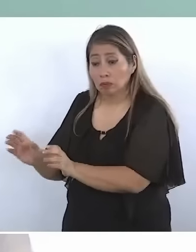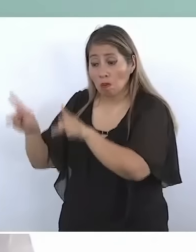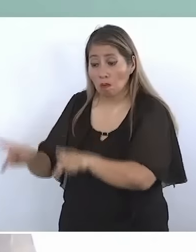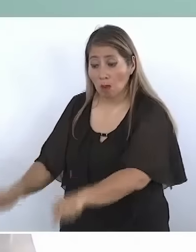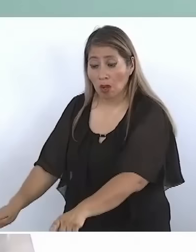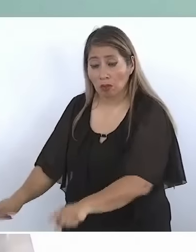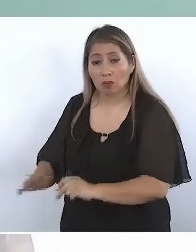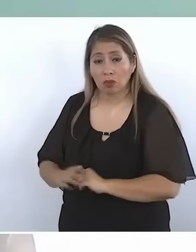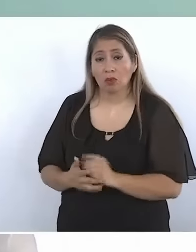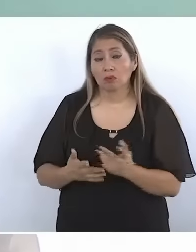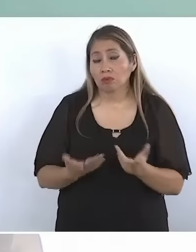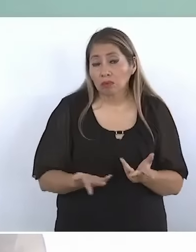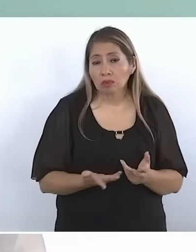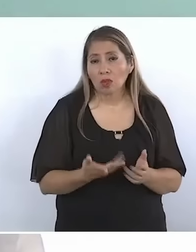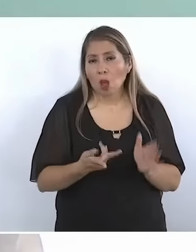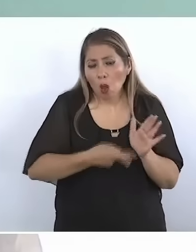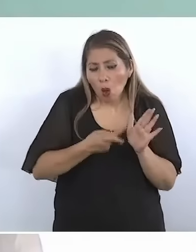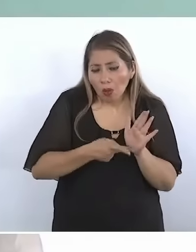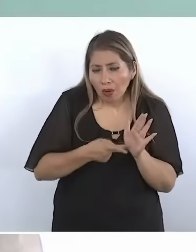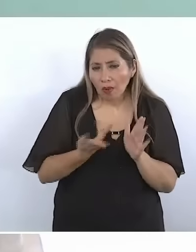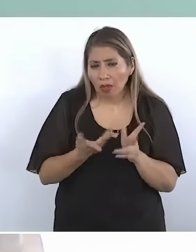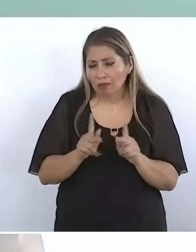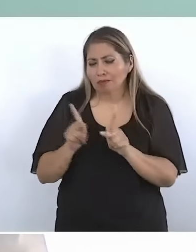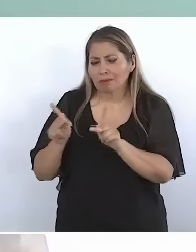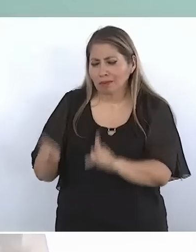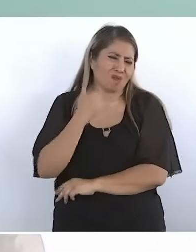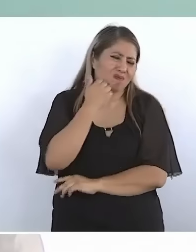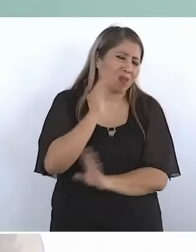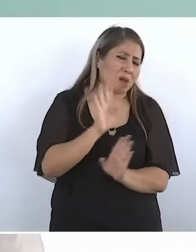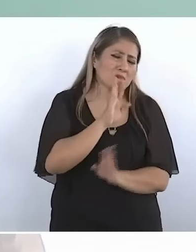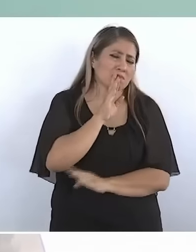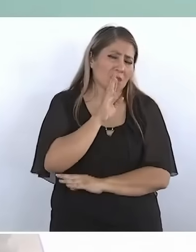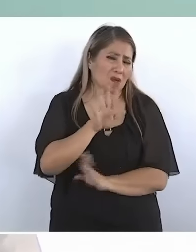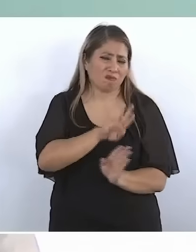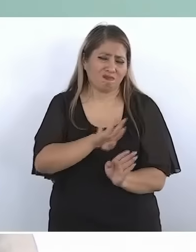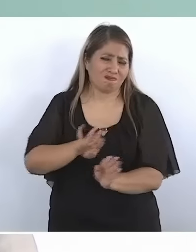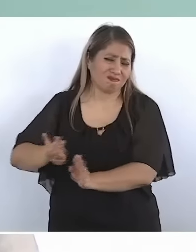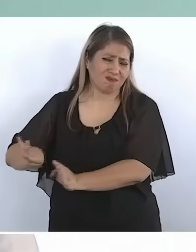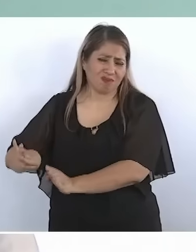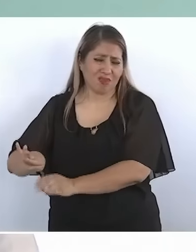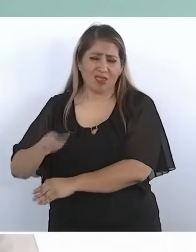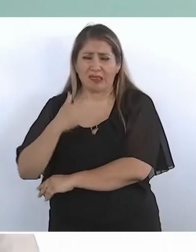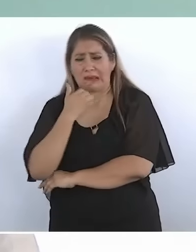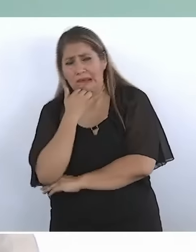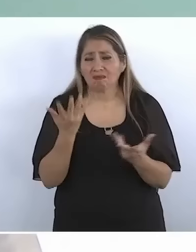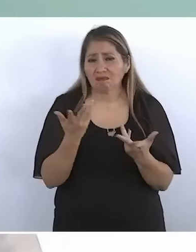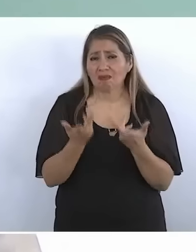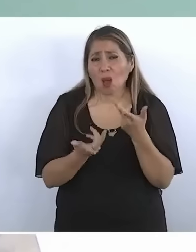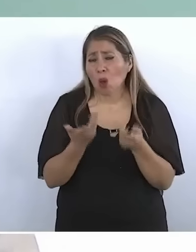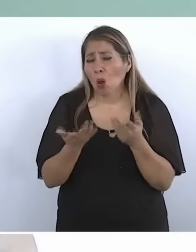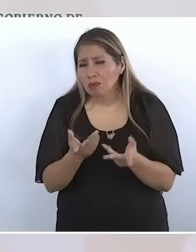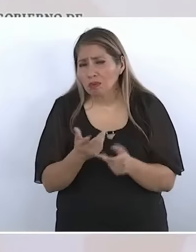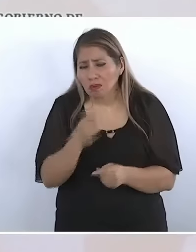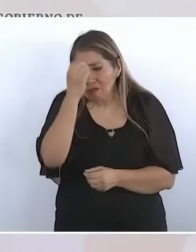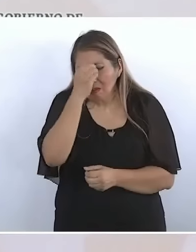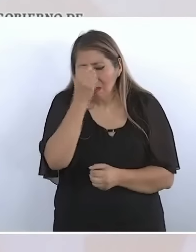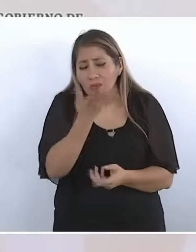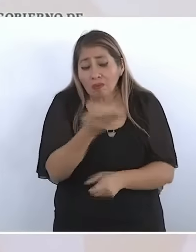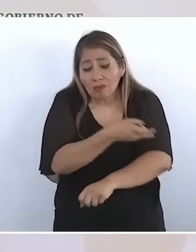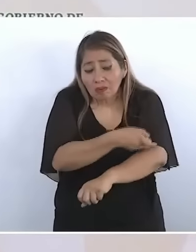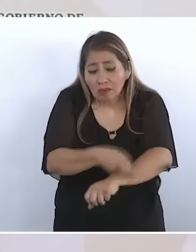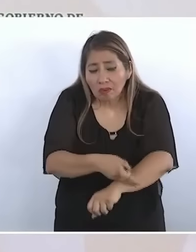voy a volver a enterrar. Entonces, no quiero que se sacrifique a nadie.